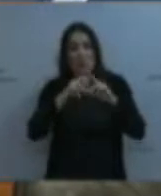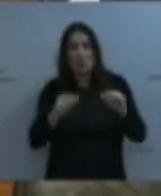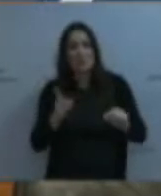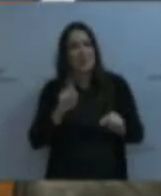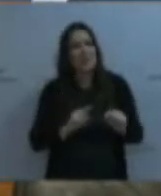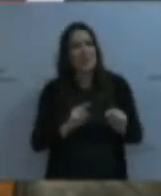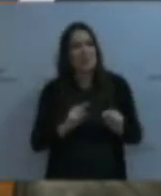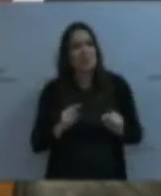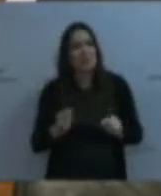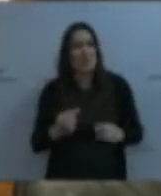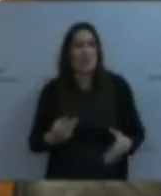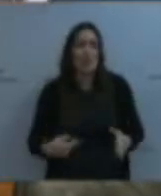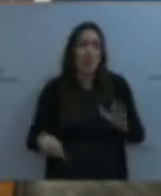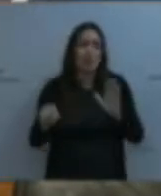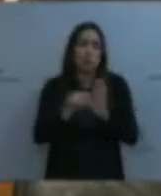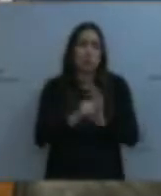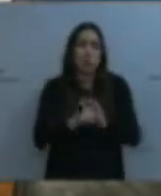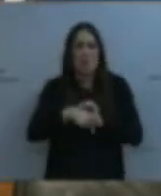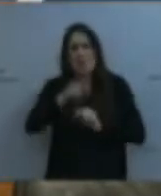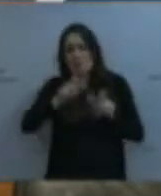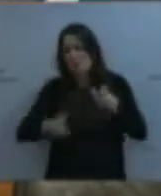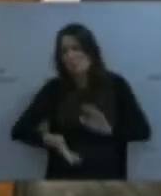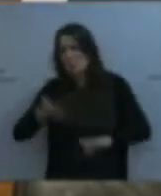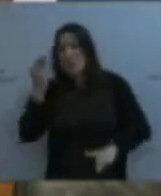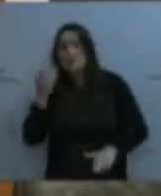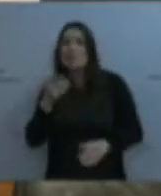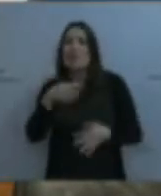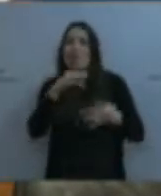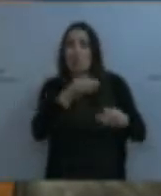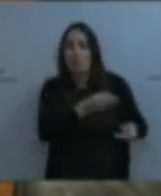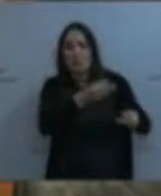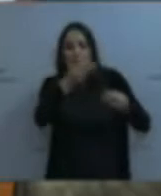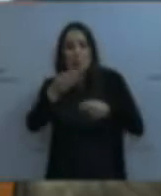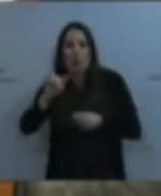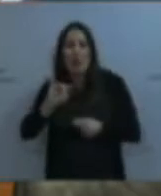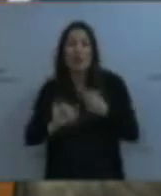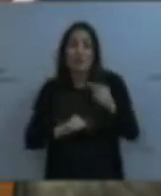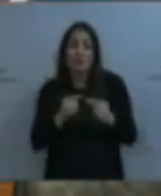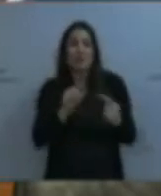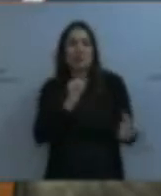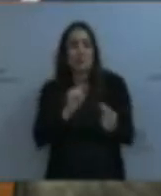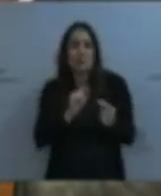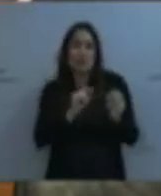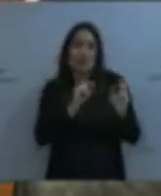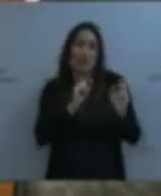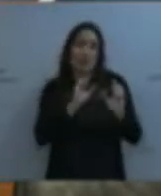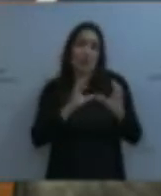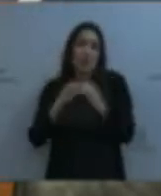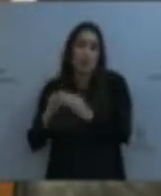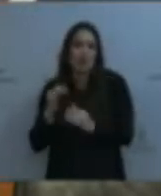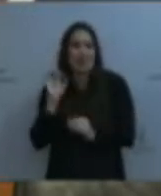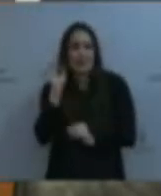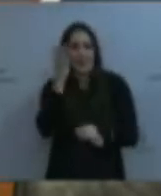de afiliados, disponen del documento sobre el que se discutió en posteriores reuniones de seguimiento y se aportaron